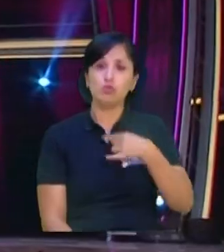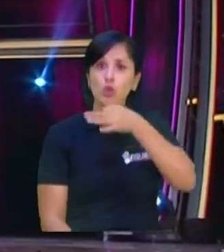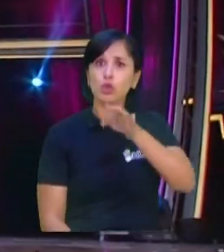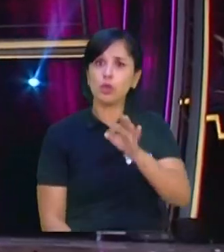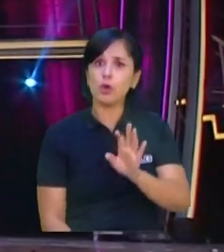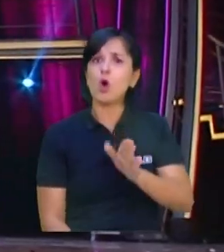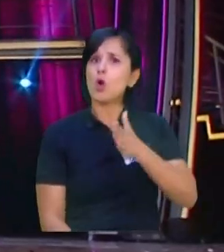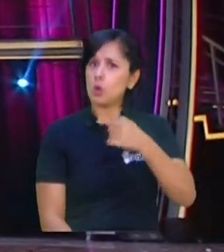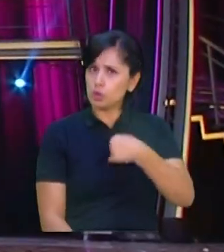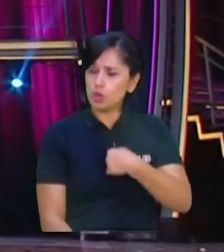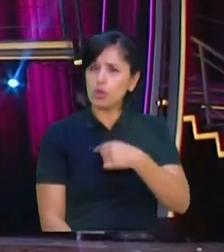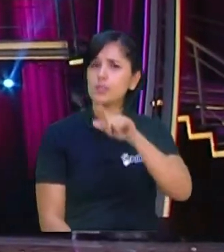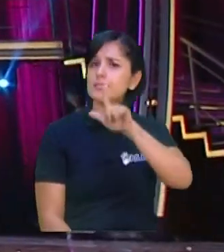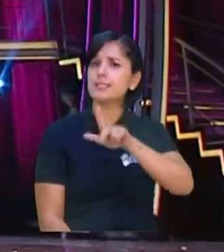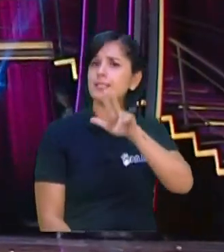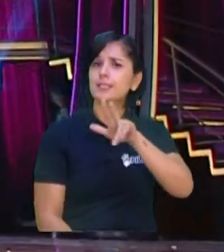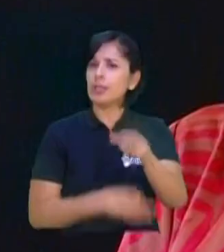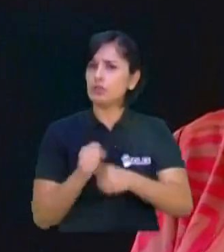Oiga, pero...